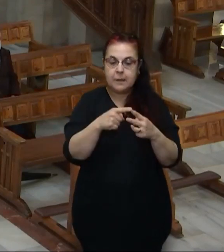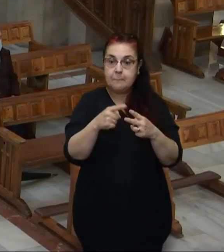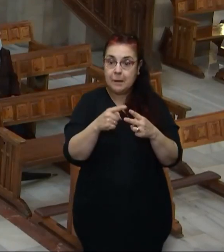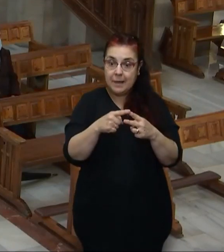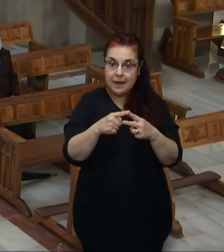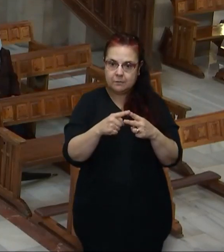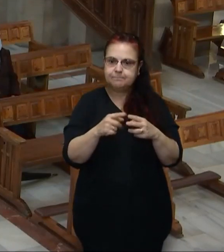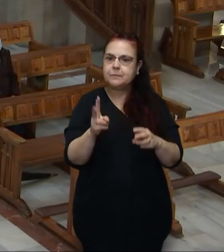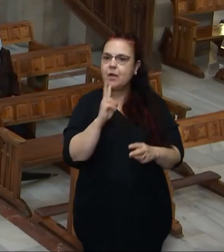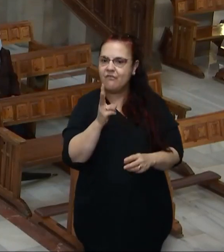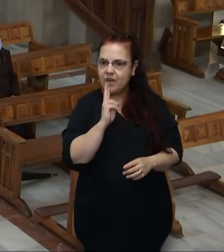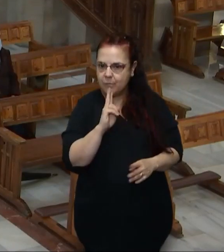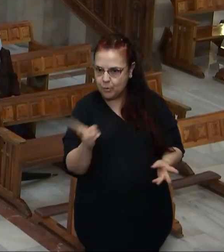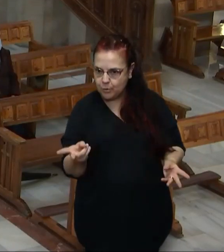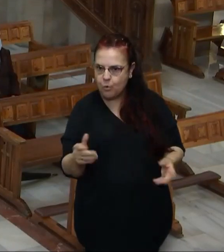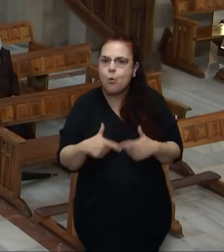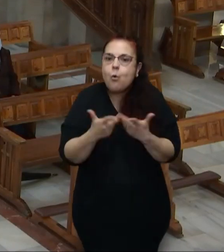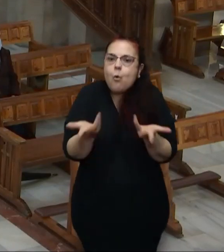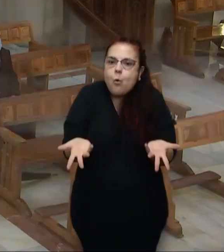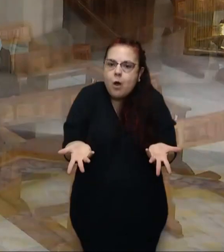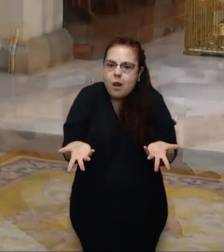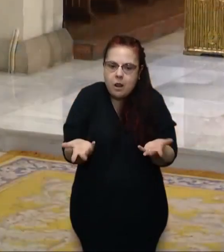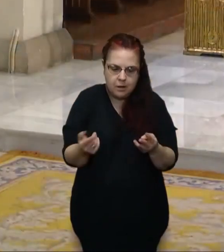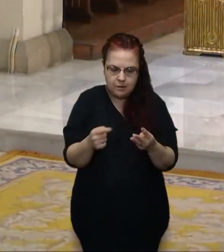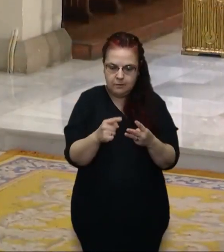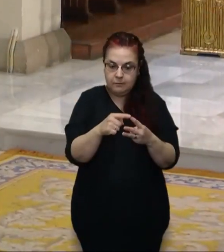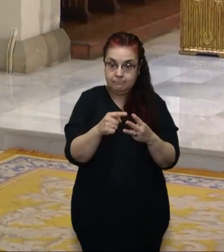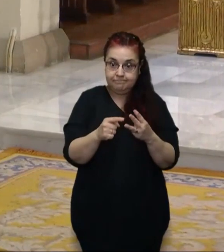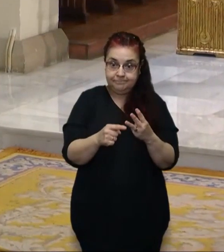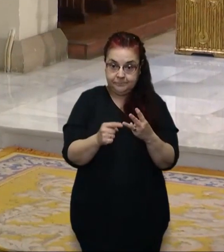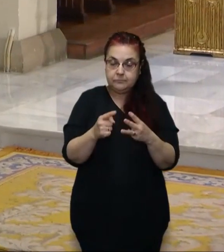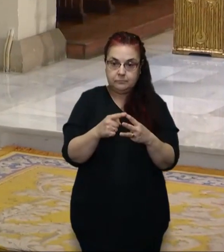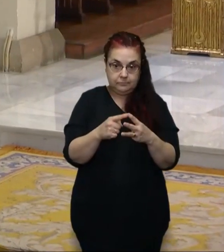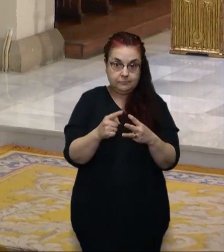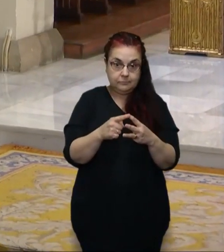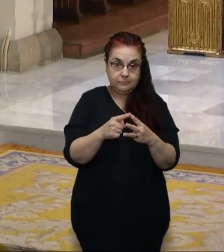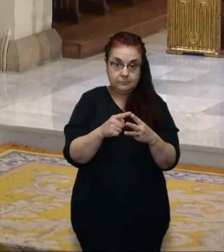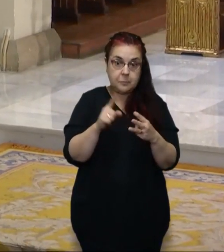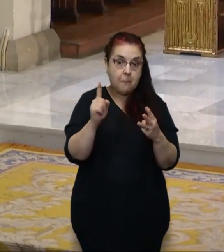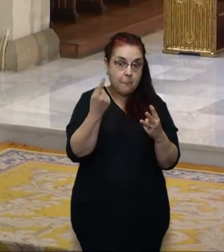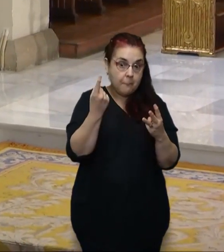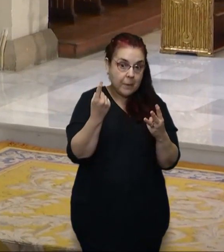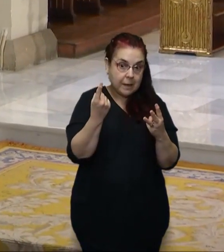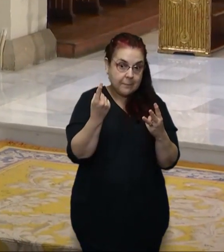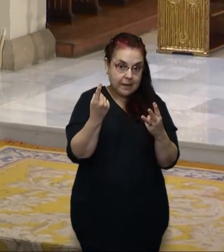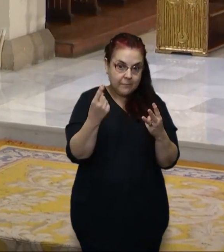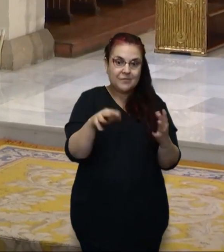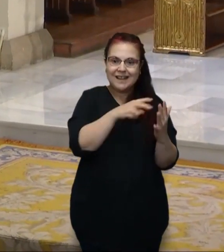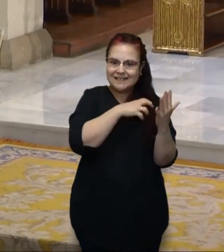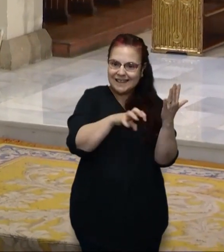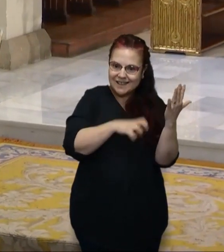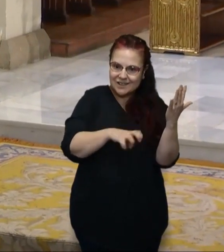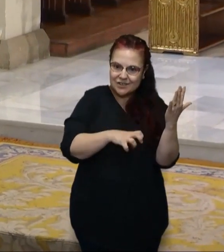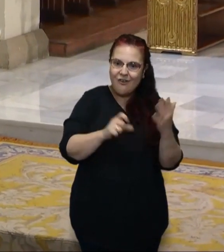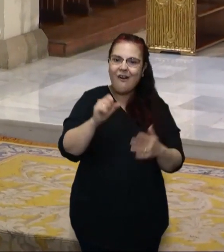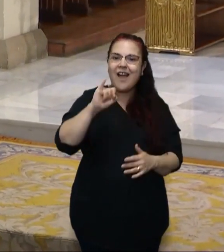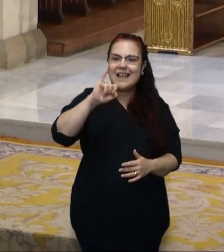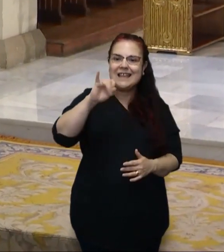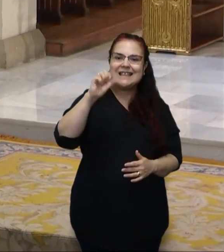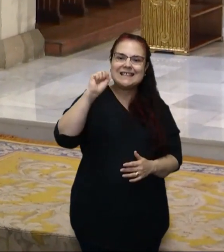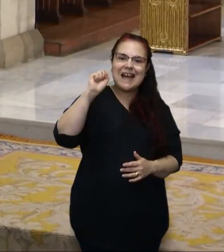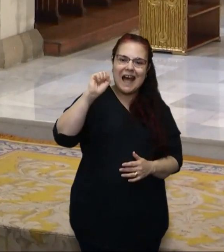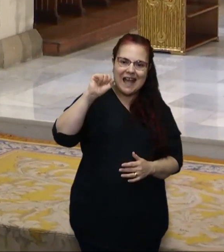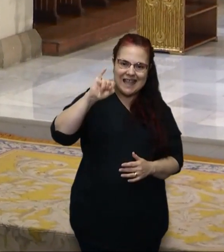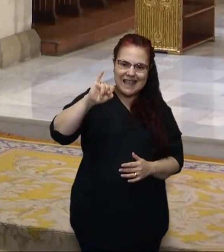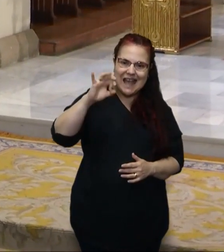un verbo. Es la primera palabra de este texto del profeta Isaías.